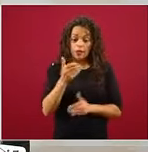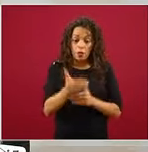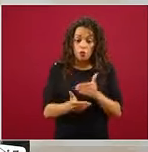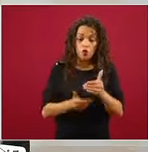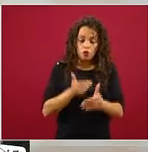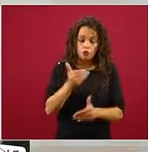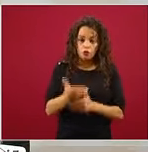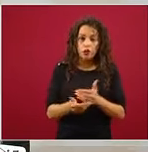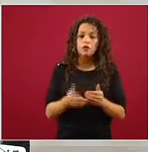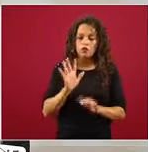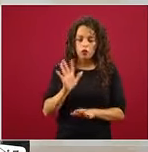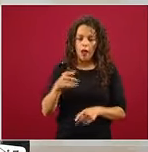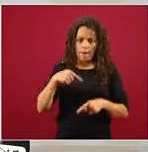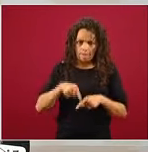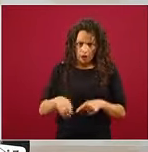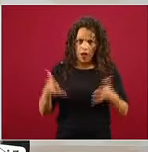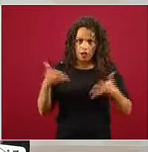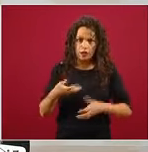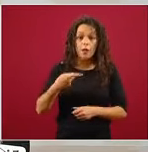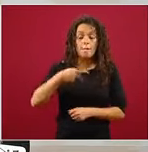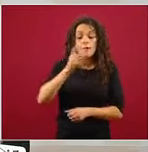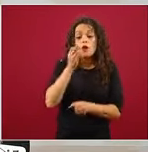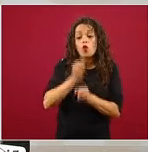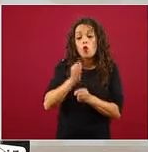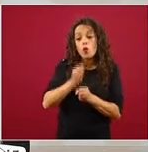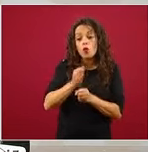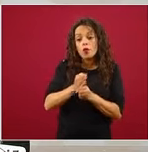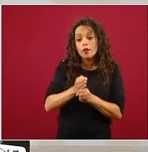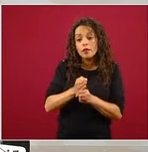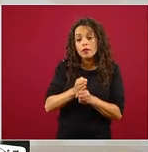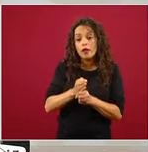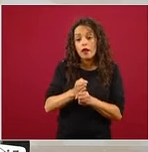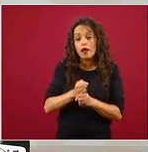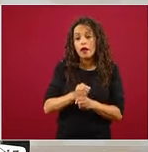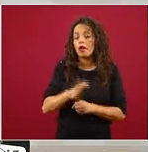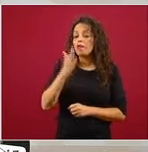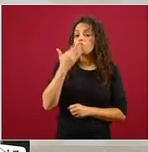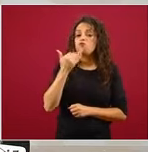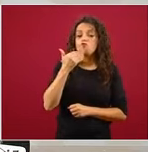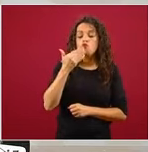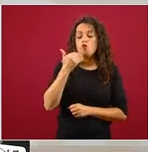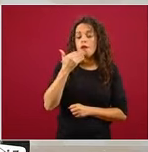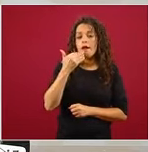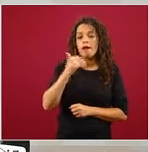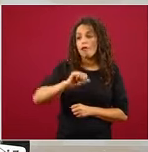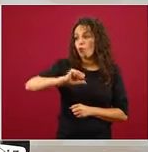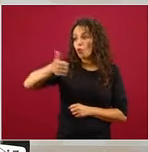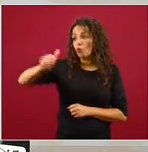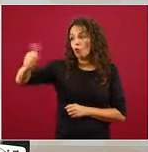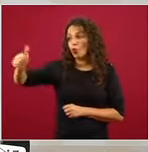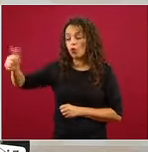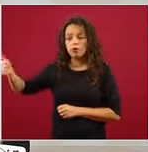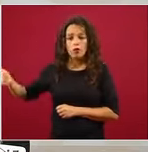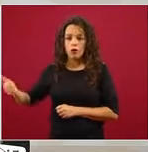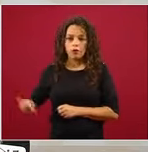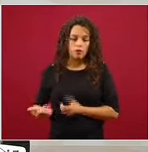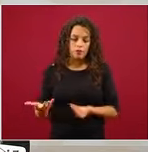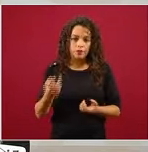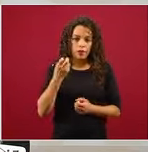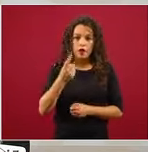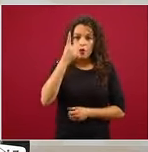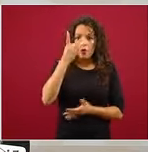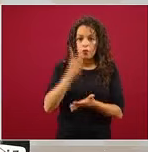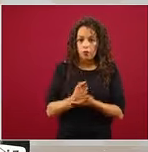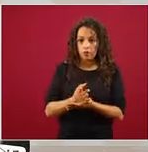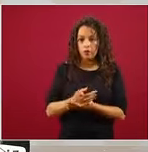decir en este momento es el acuerdo de la función pública no incluye a los otros poderes de la Unión, número uno, por lo tanto son